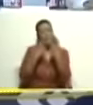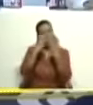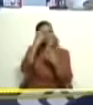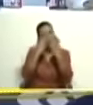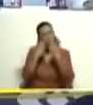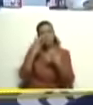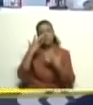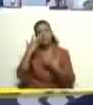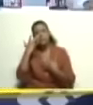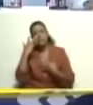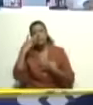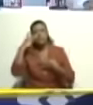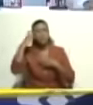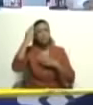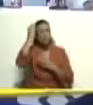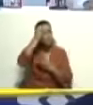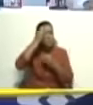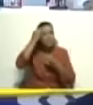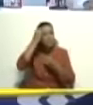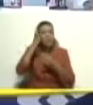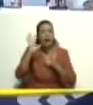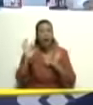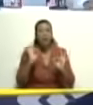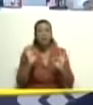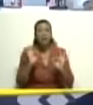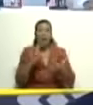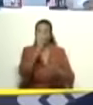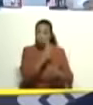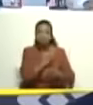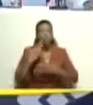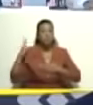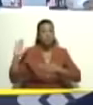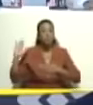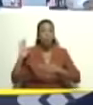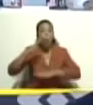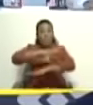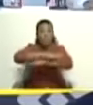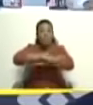Silvia? Nosotros cumplimos nuestra cuarentena.